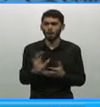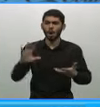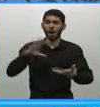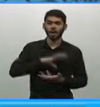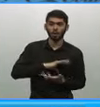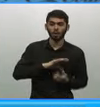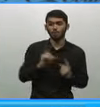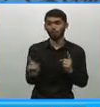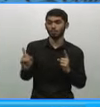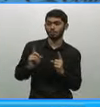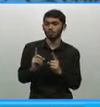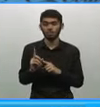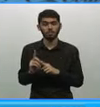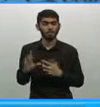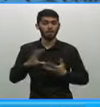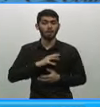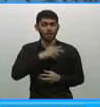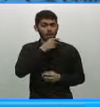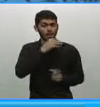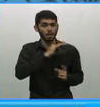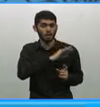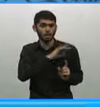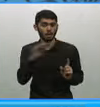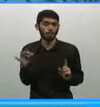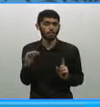ataja, independientemente que durante todo este tiempo que él